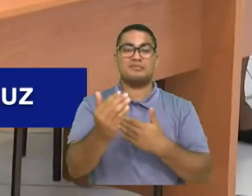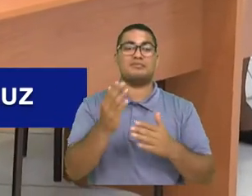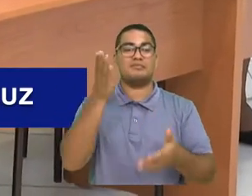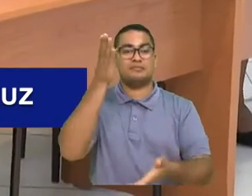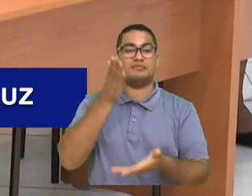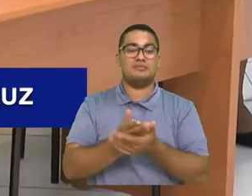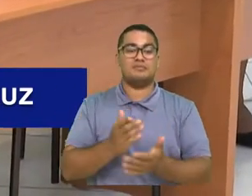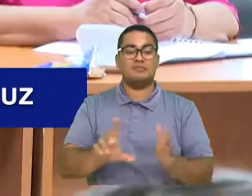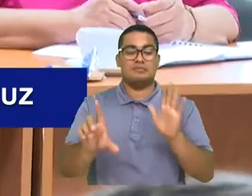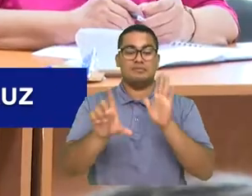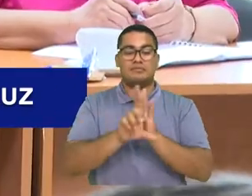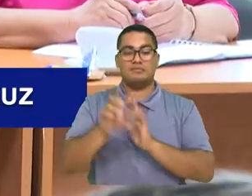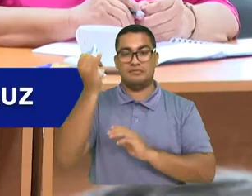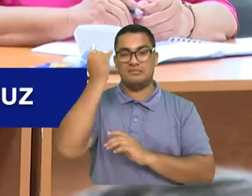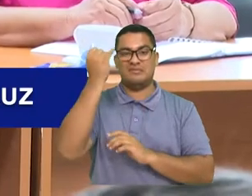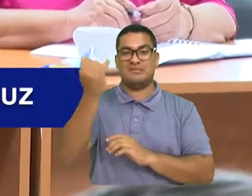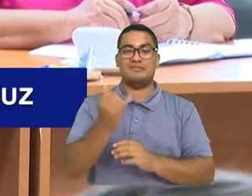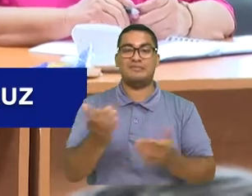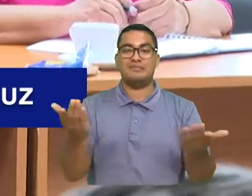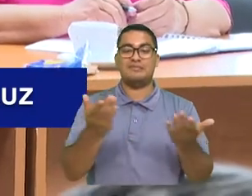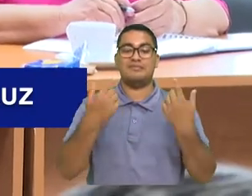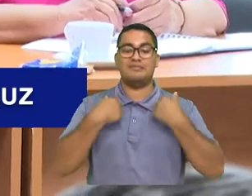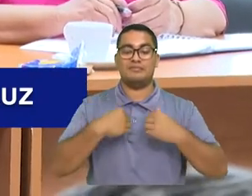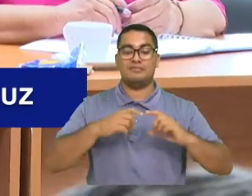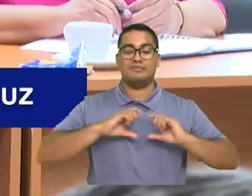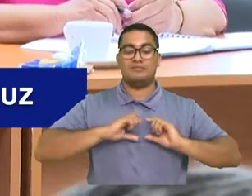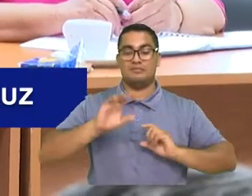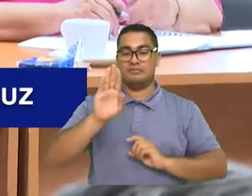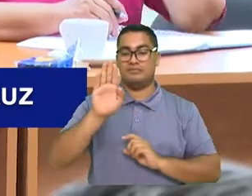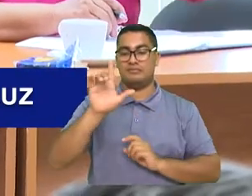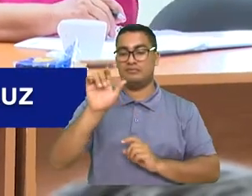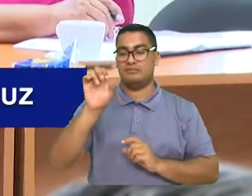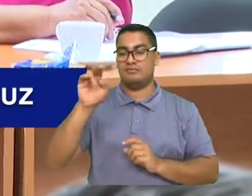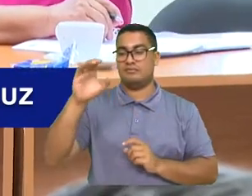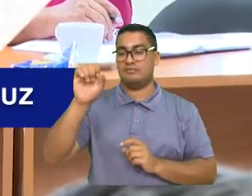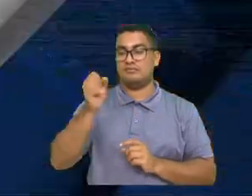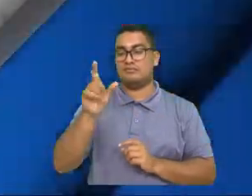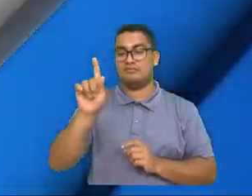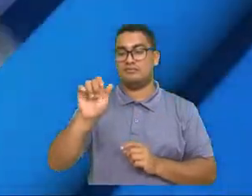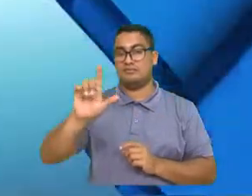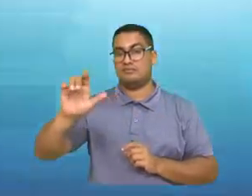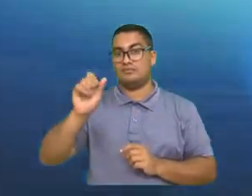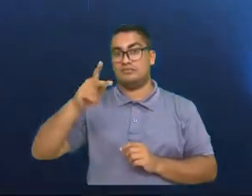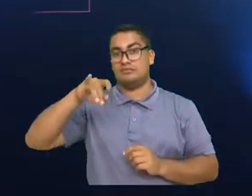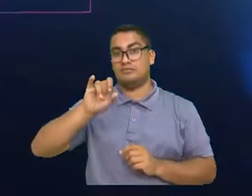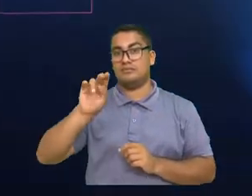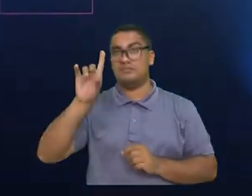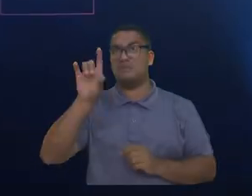la iniciativa de ley creadora de la Orden Blanca Estela Arauz Pineda.